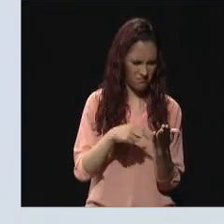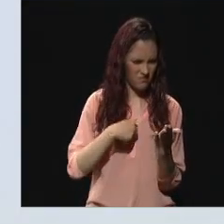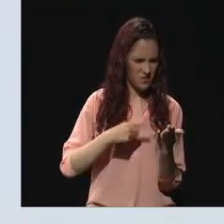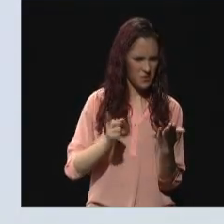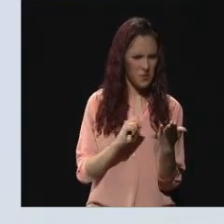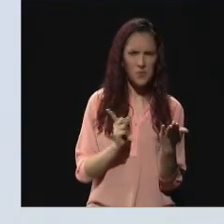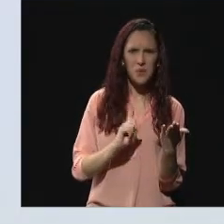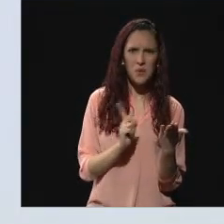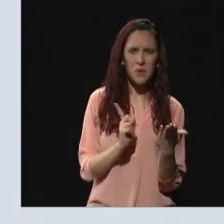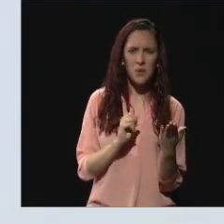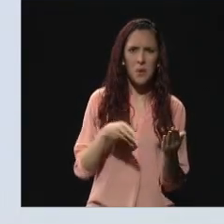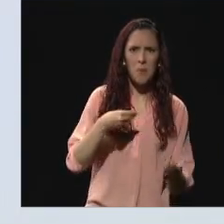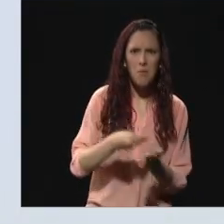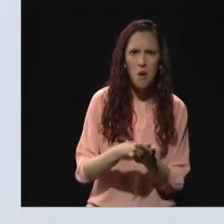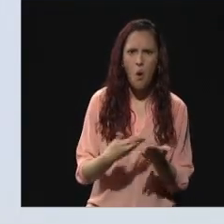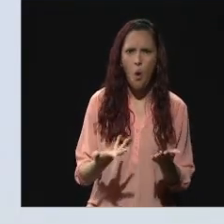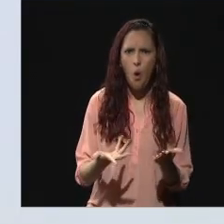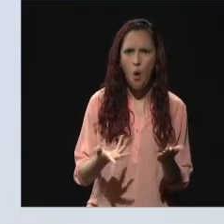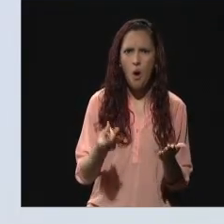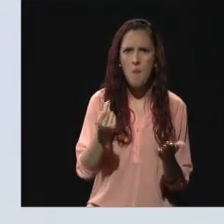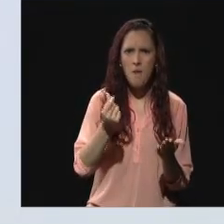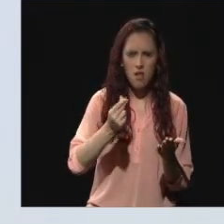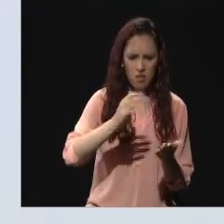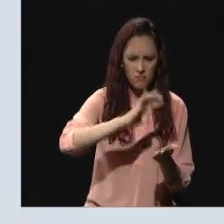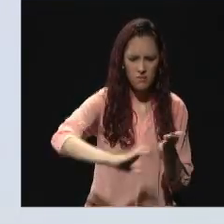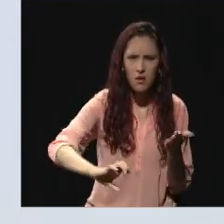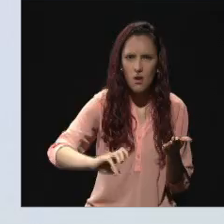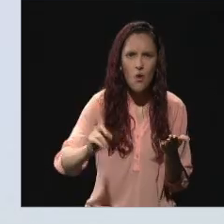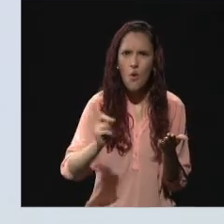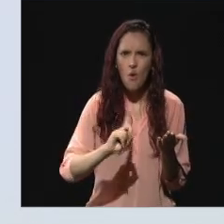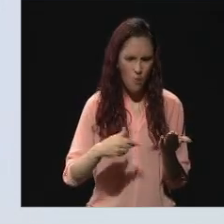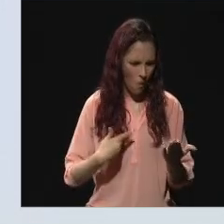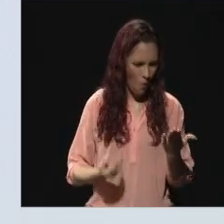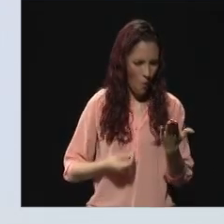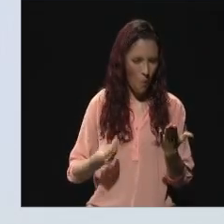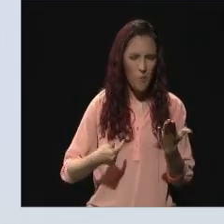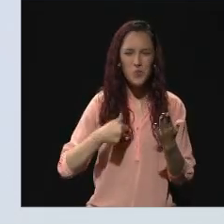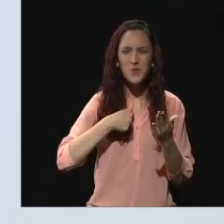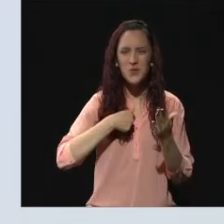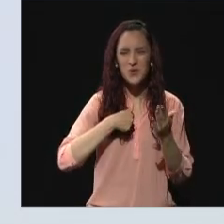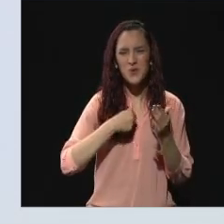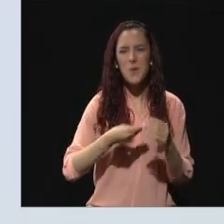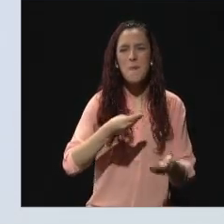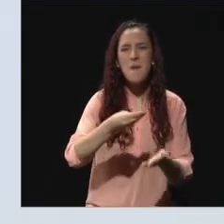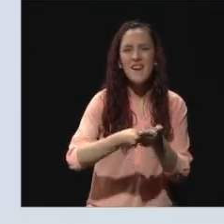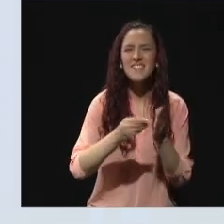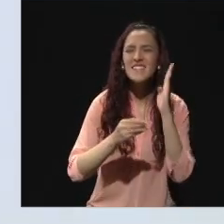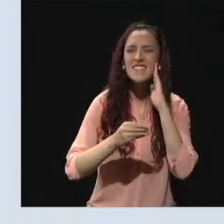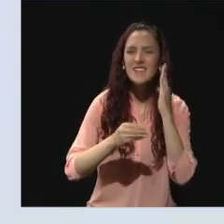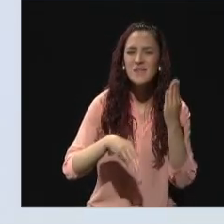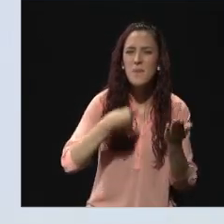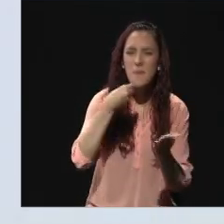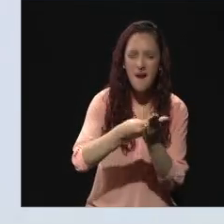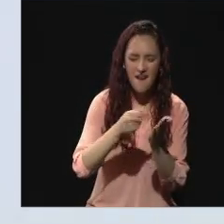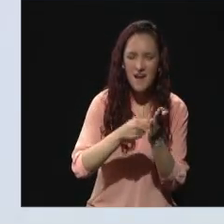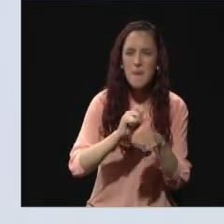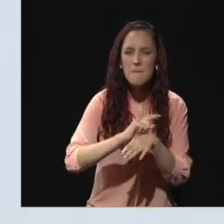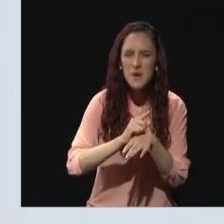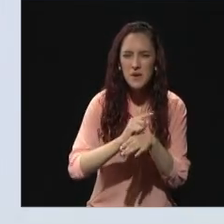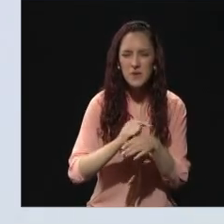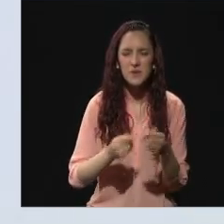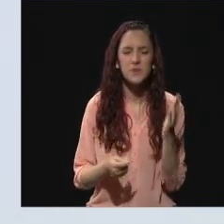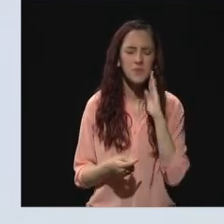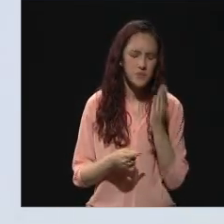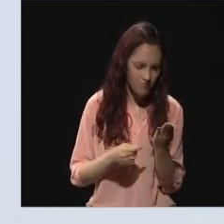cobran les quitan el dinero cuando uno hace una recarga ya no se puede recargar el celular porque cuando uno va a llamar